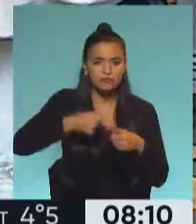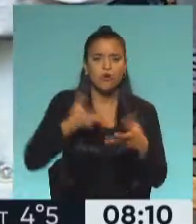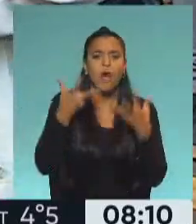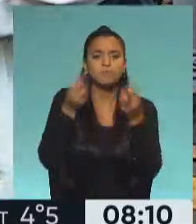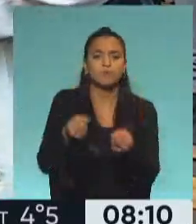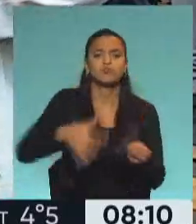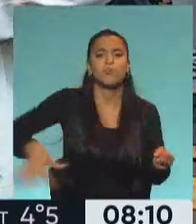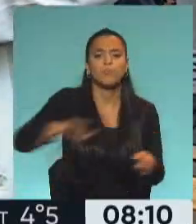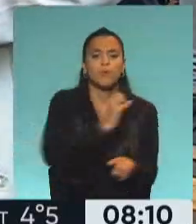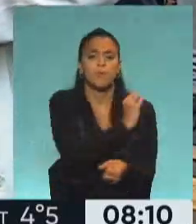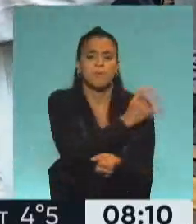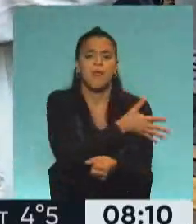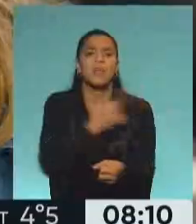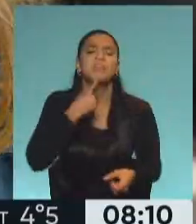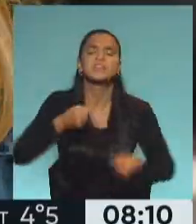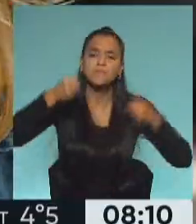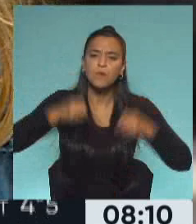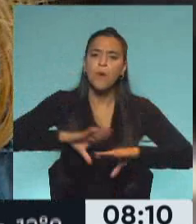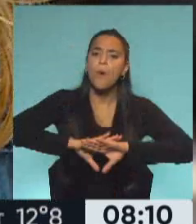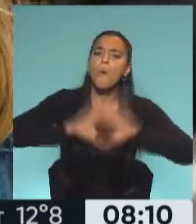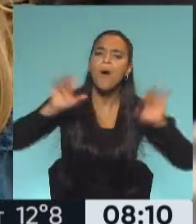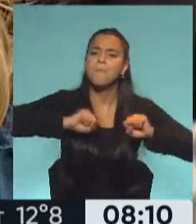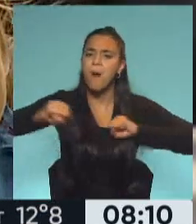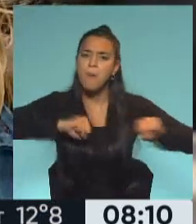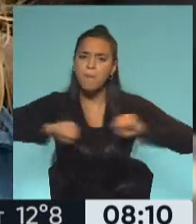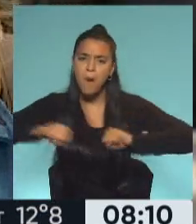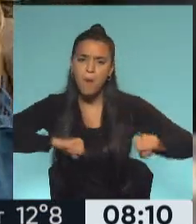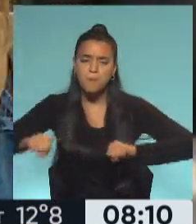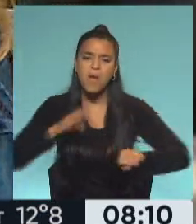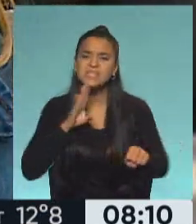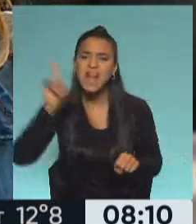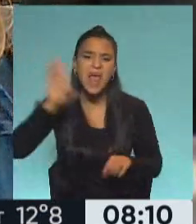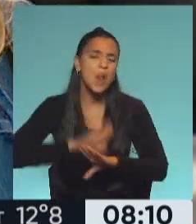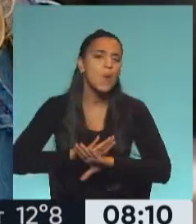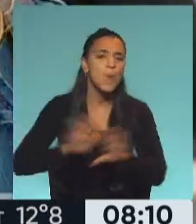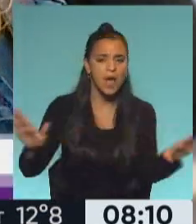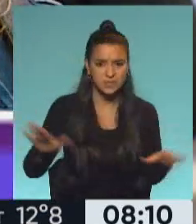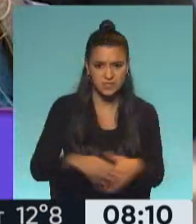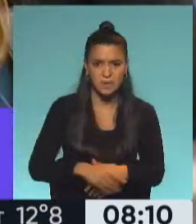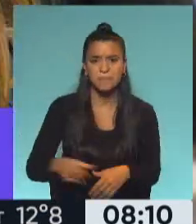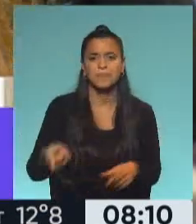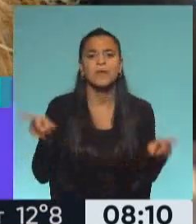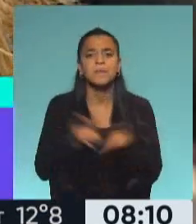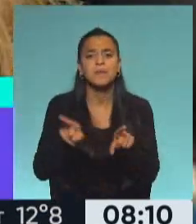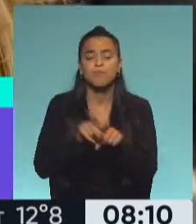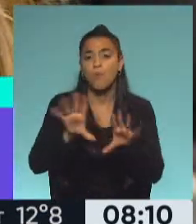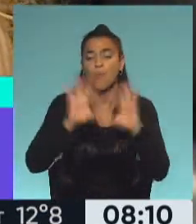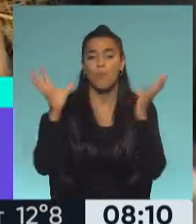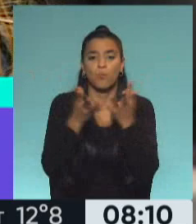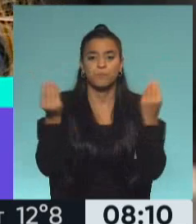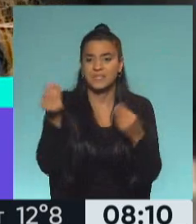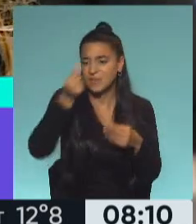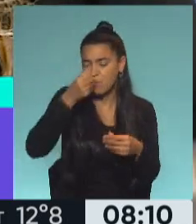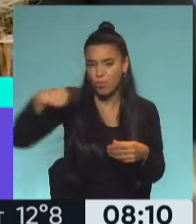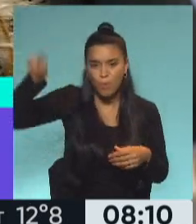al pueblo palestino para decir bien fuerte, alto los bombardeos del Estado de Israel y en consonancia con lo que está pasando en todo el mundo. Hubo en este fin